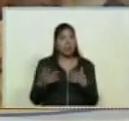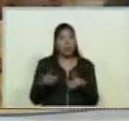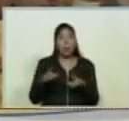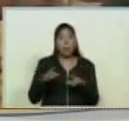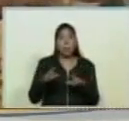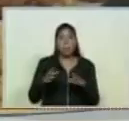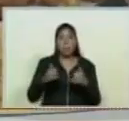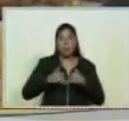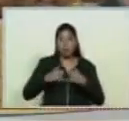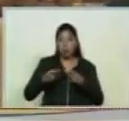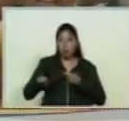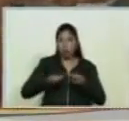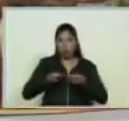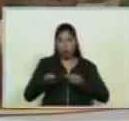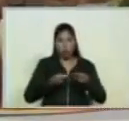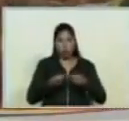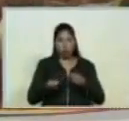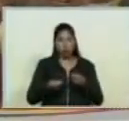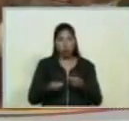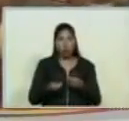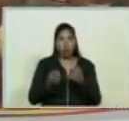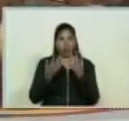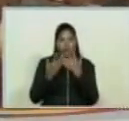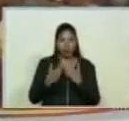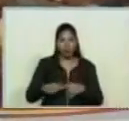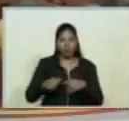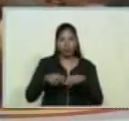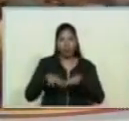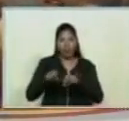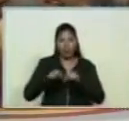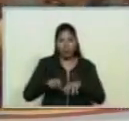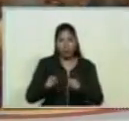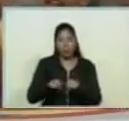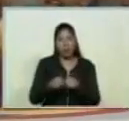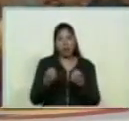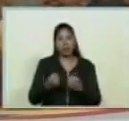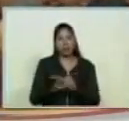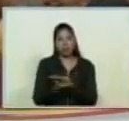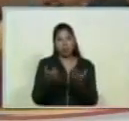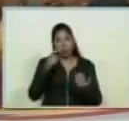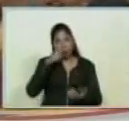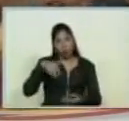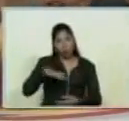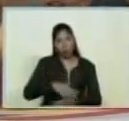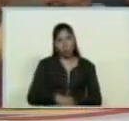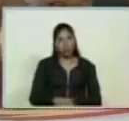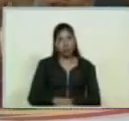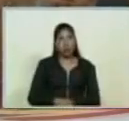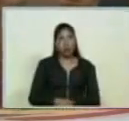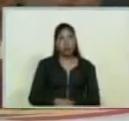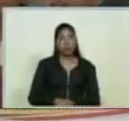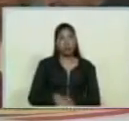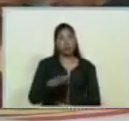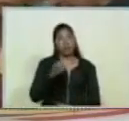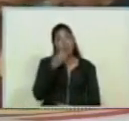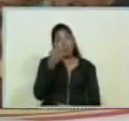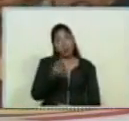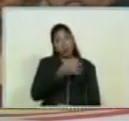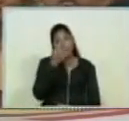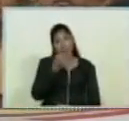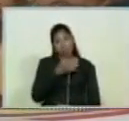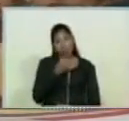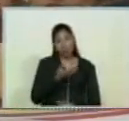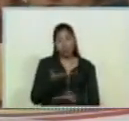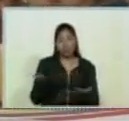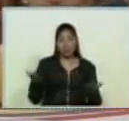gestionar, producir para el pueblo. Buenas tardes, señor presidente. De aquí le mando un cordial saludo desde la